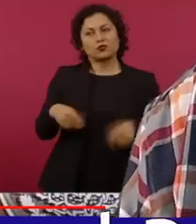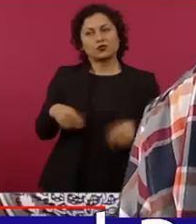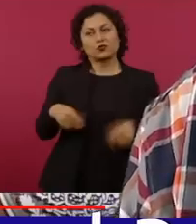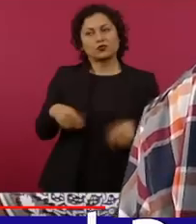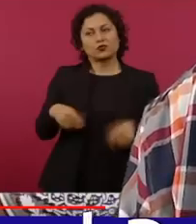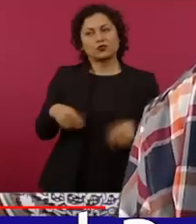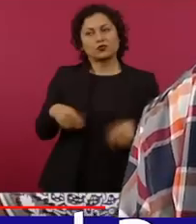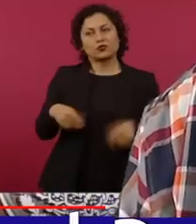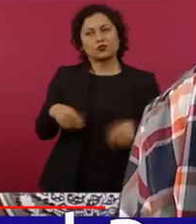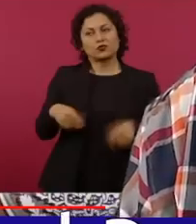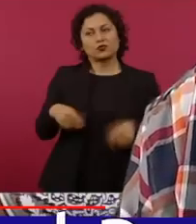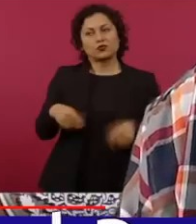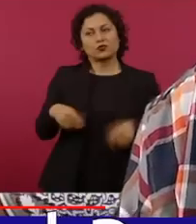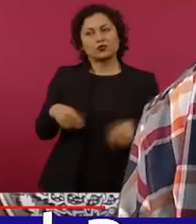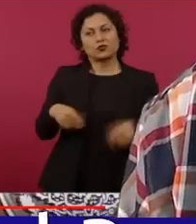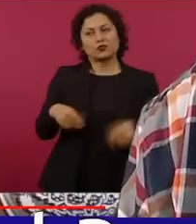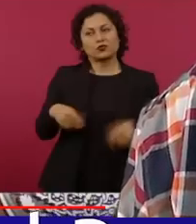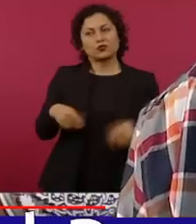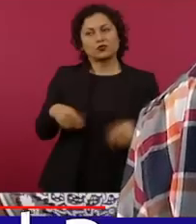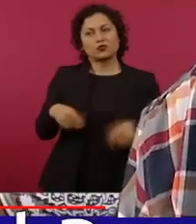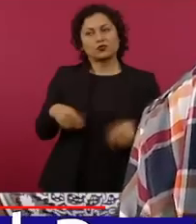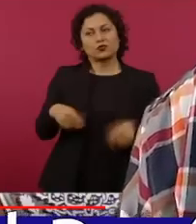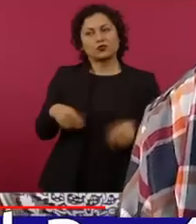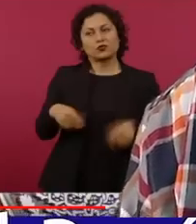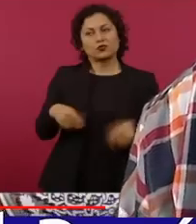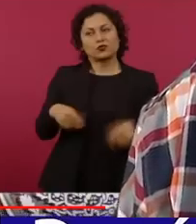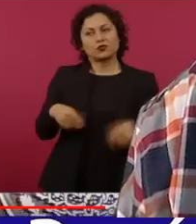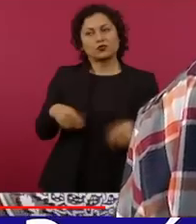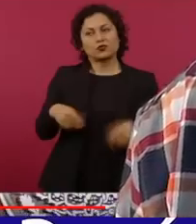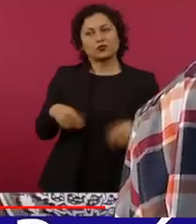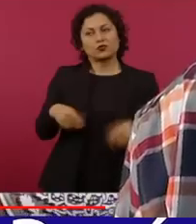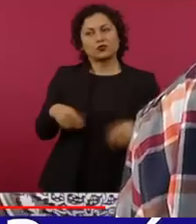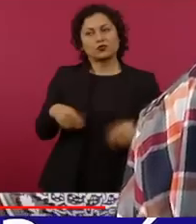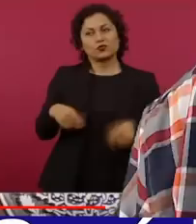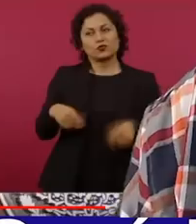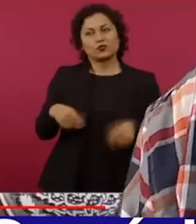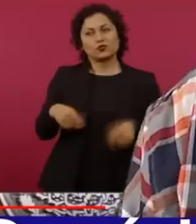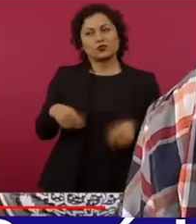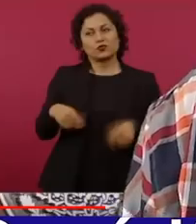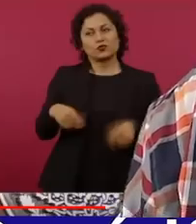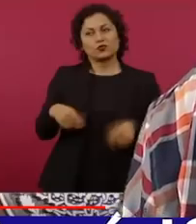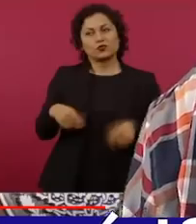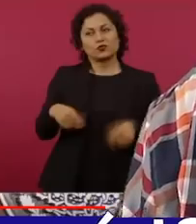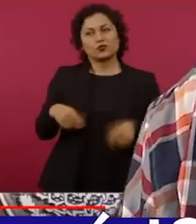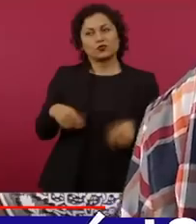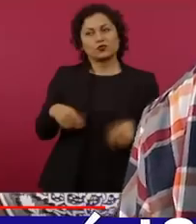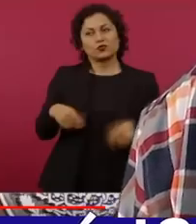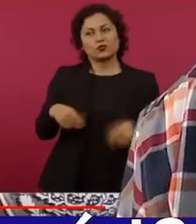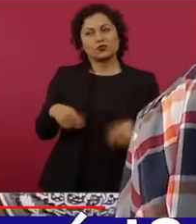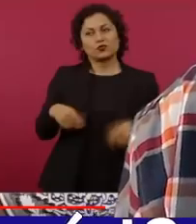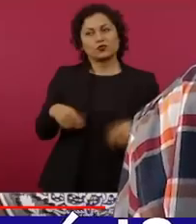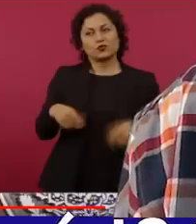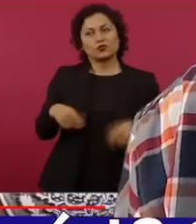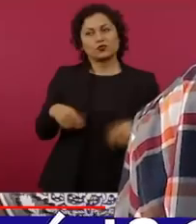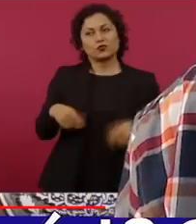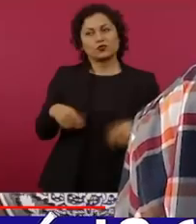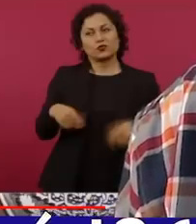sus intereses de crear empresas, de establecer relaciones comerciales. Muchos de